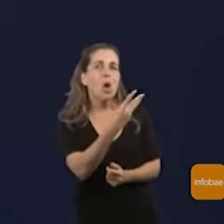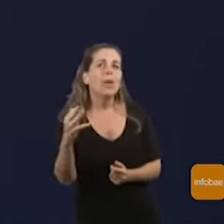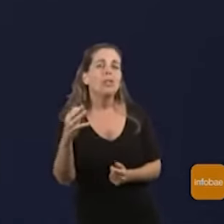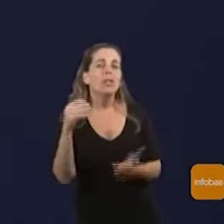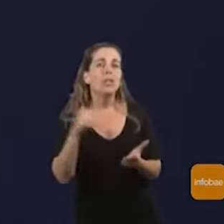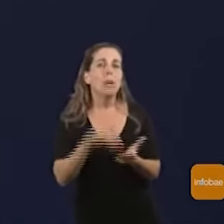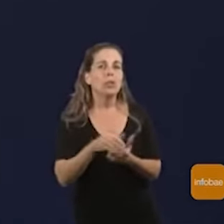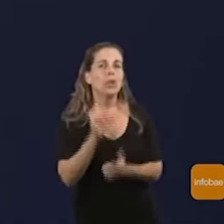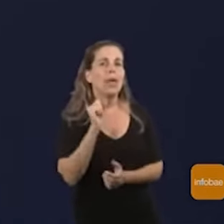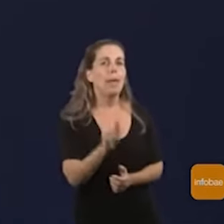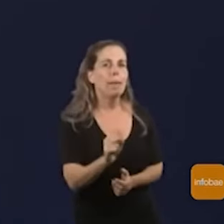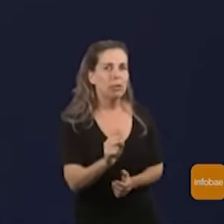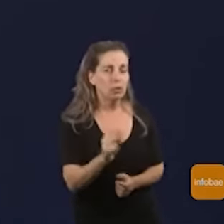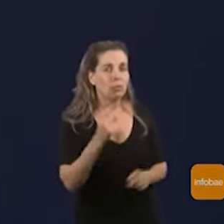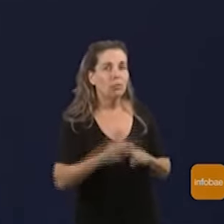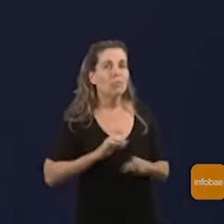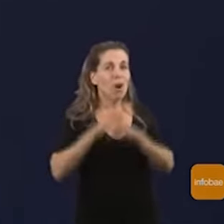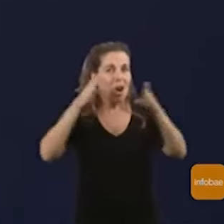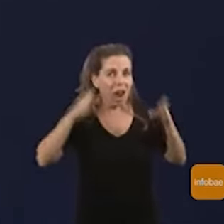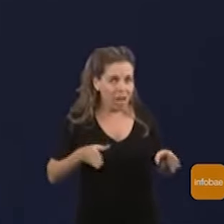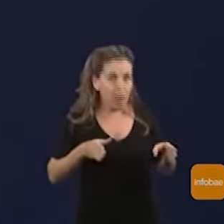pesos al año